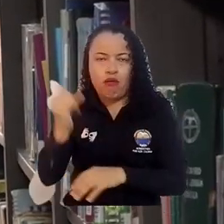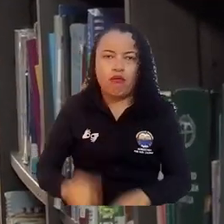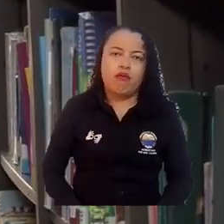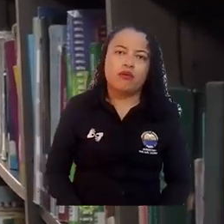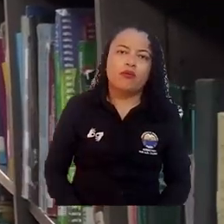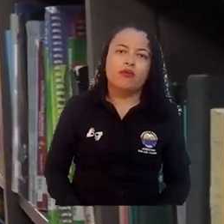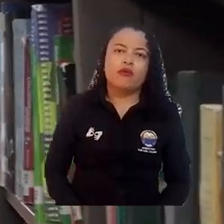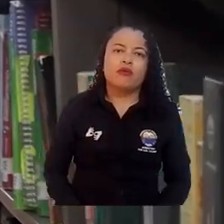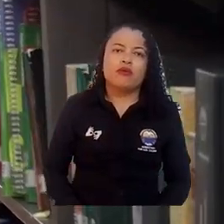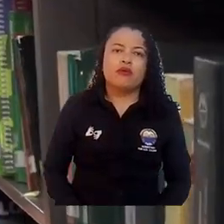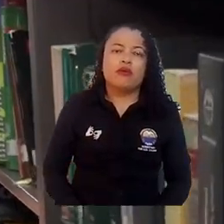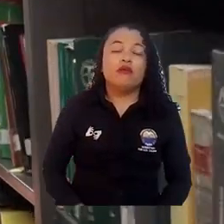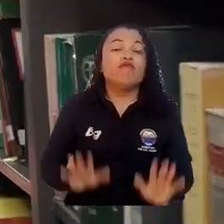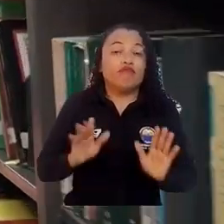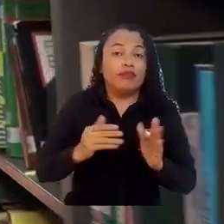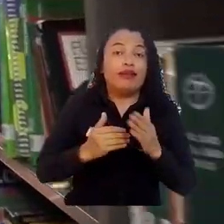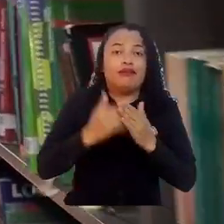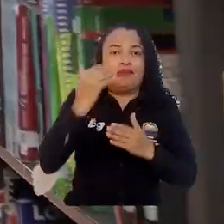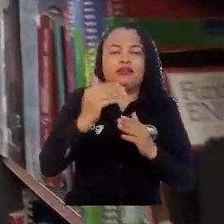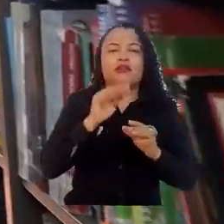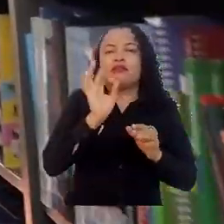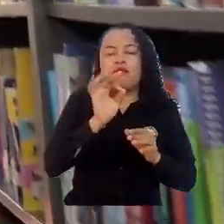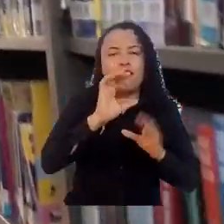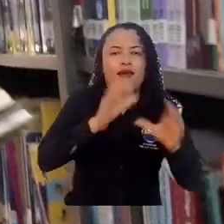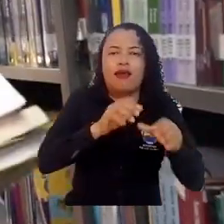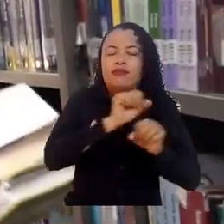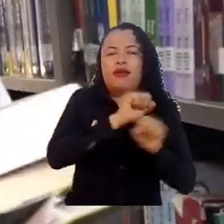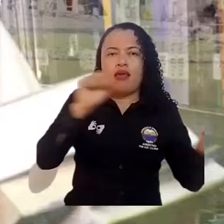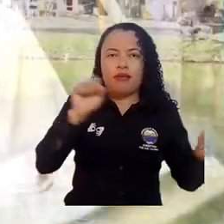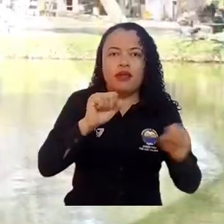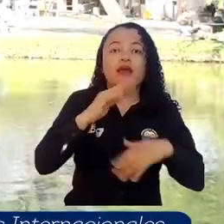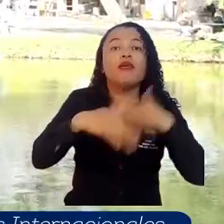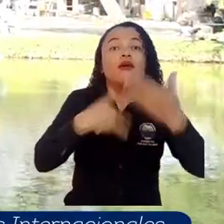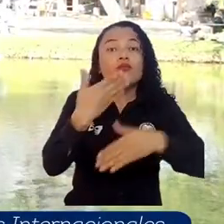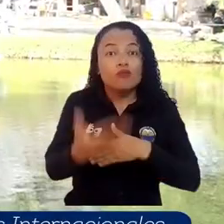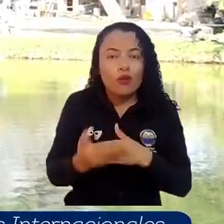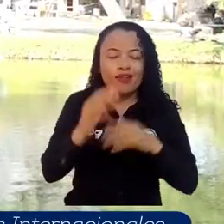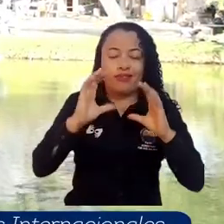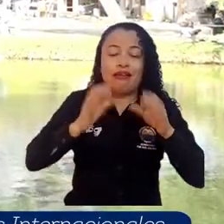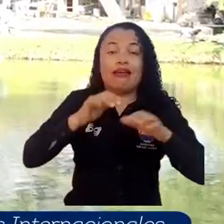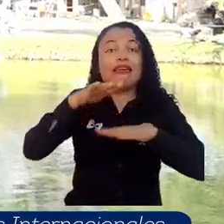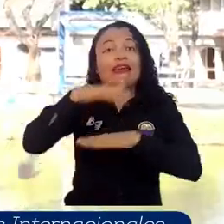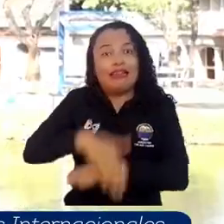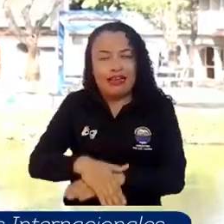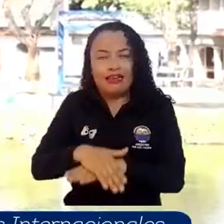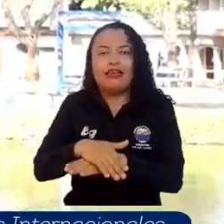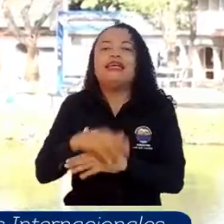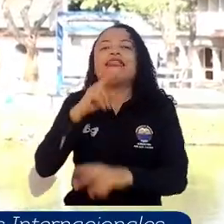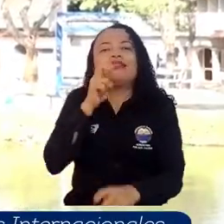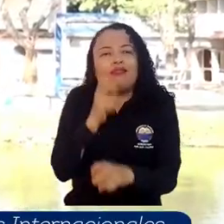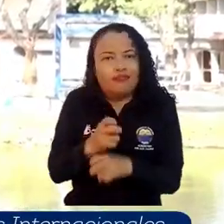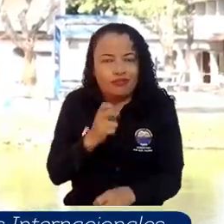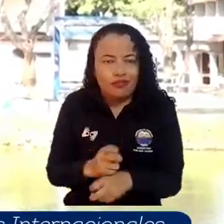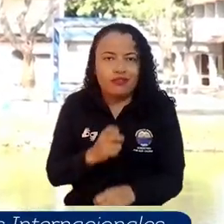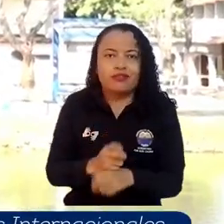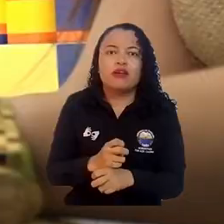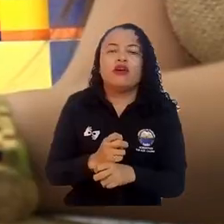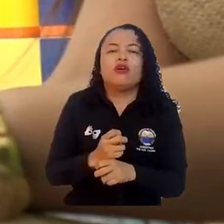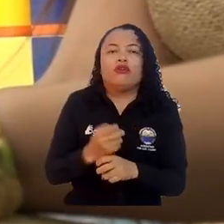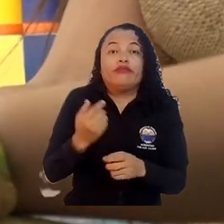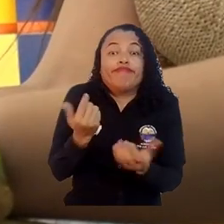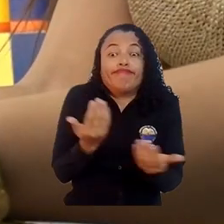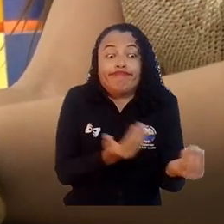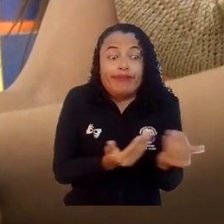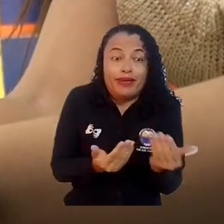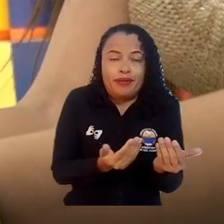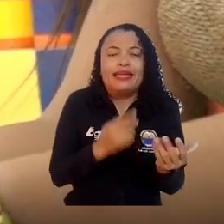académicos. En el principio, todas mis clases eran en la mañana. Cuando empecé a tener clases en las tardes, fue un poco difícil